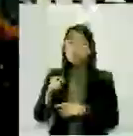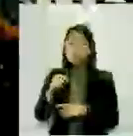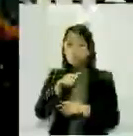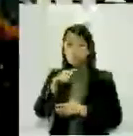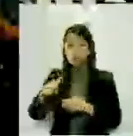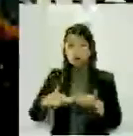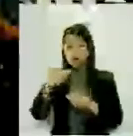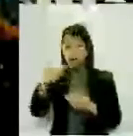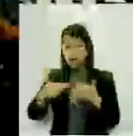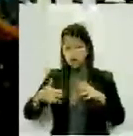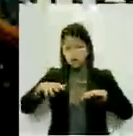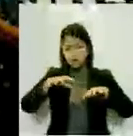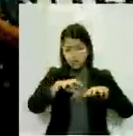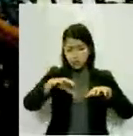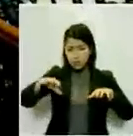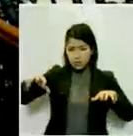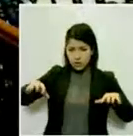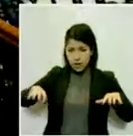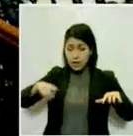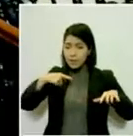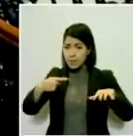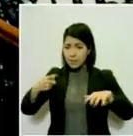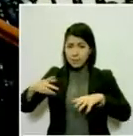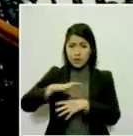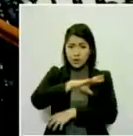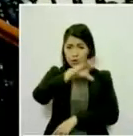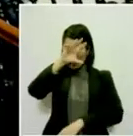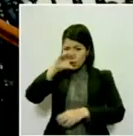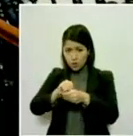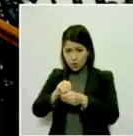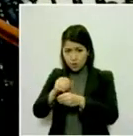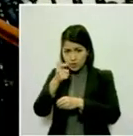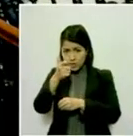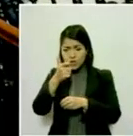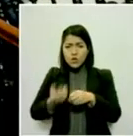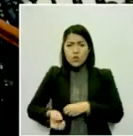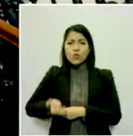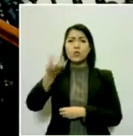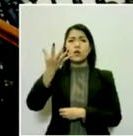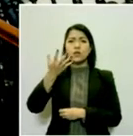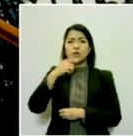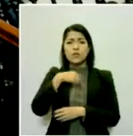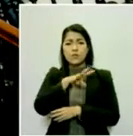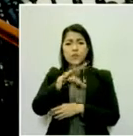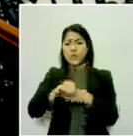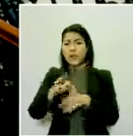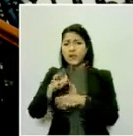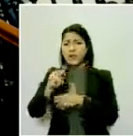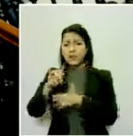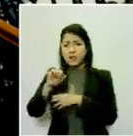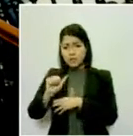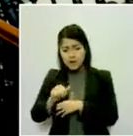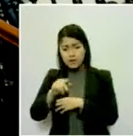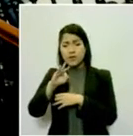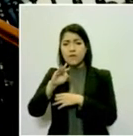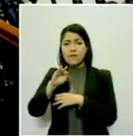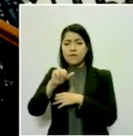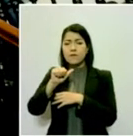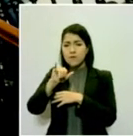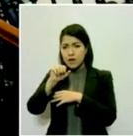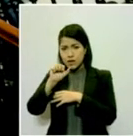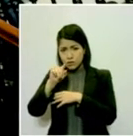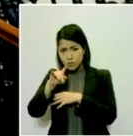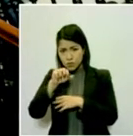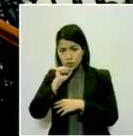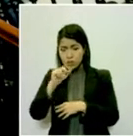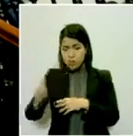entidad. La inversión total de todos estos programas, como ahí se establece, Fortapaz, FEISPUM, SADER, SCOP,